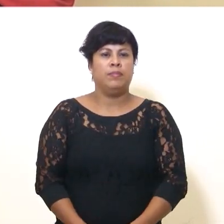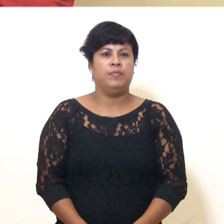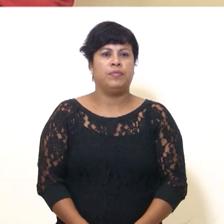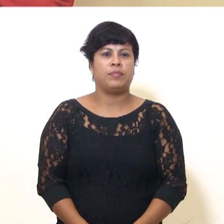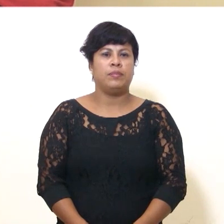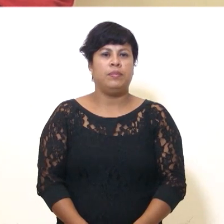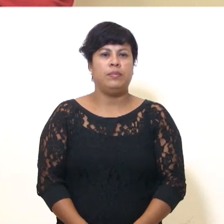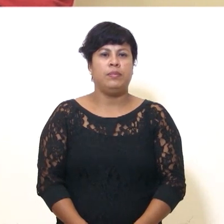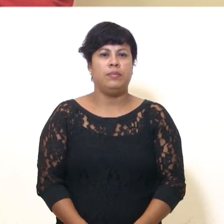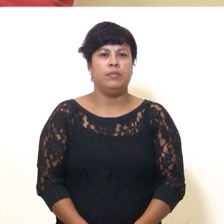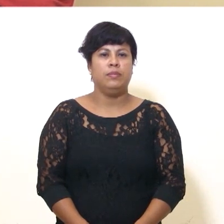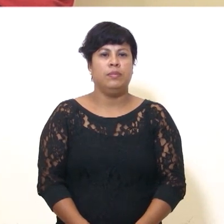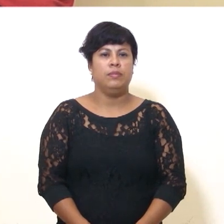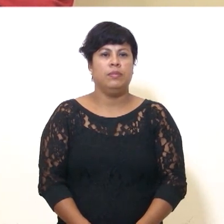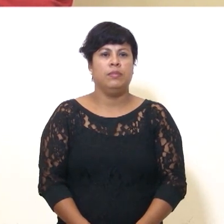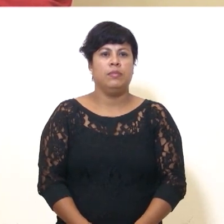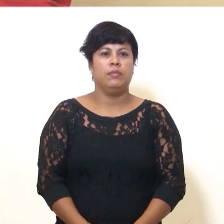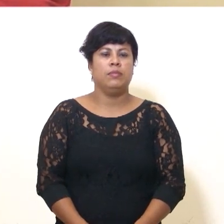5.